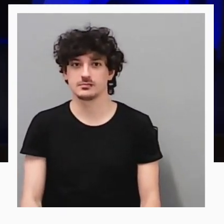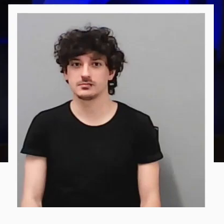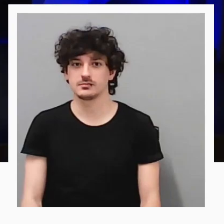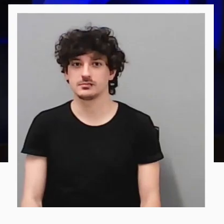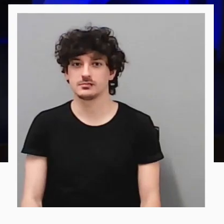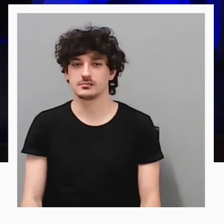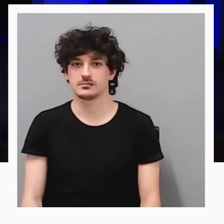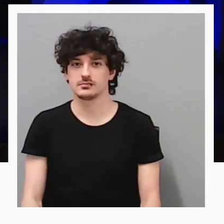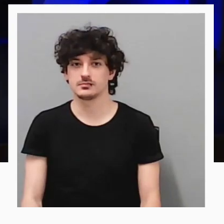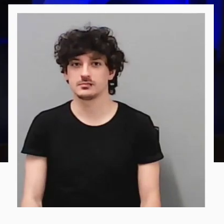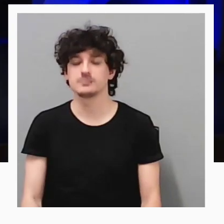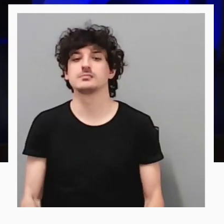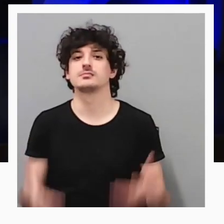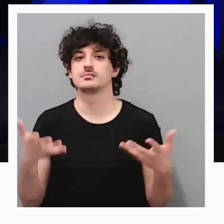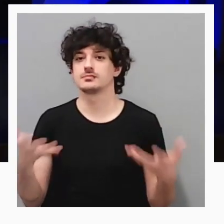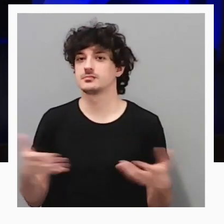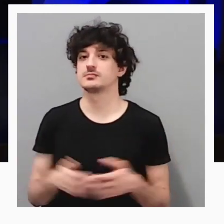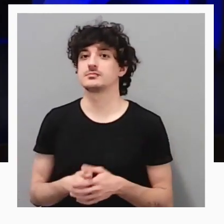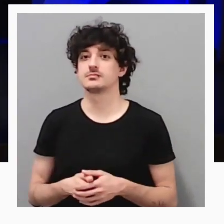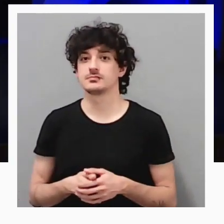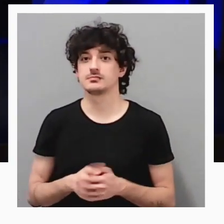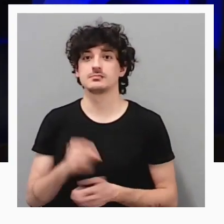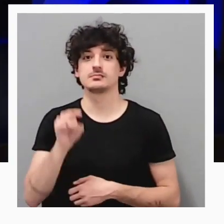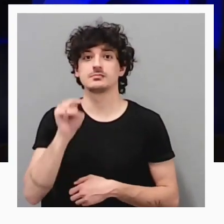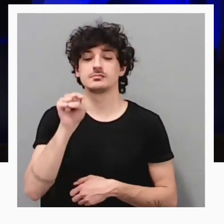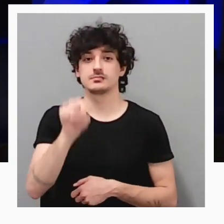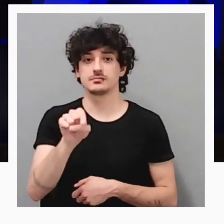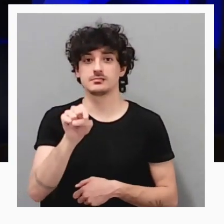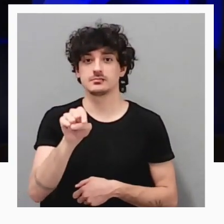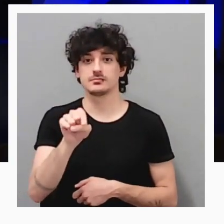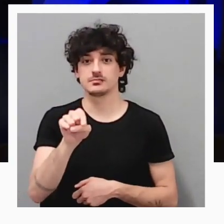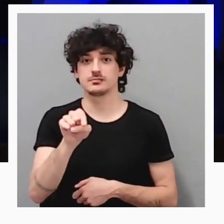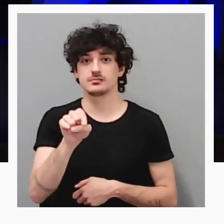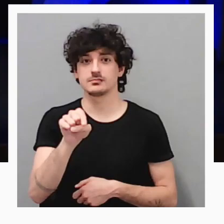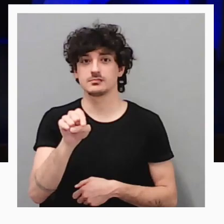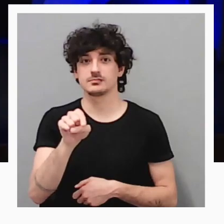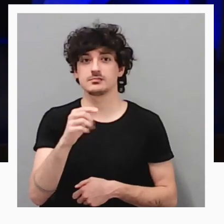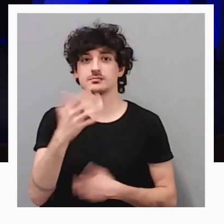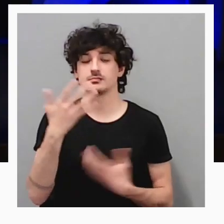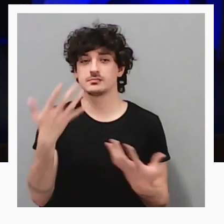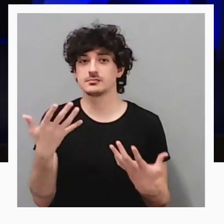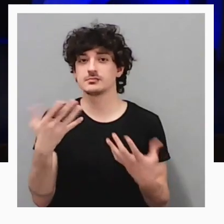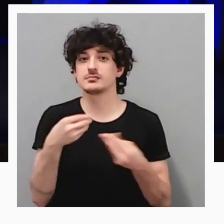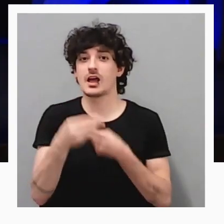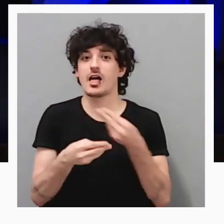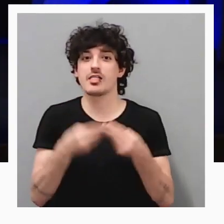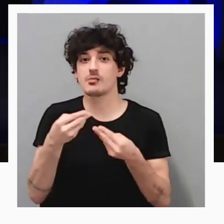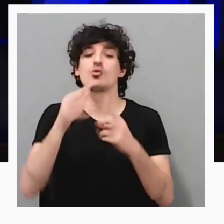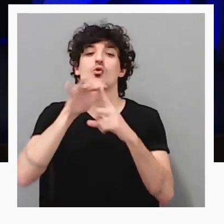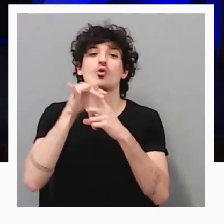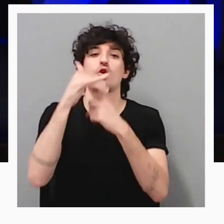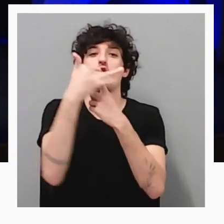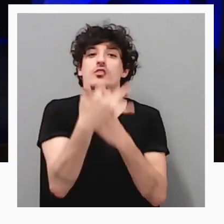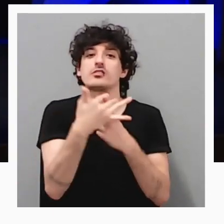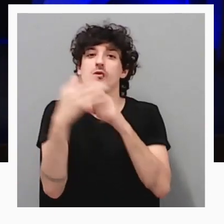incluirla. Y ahí entonces entro en lo que es abrazo cultural y qué hacemos en ese contexto de migración